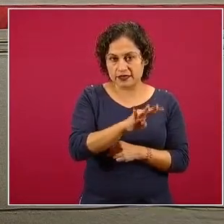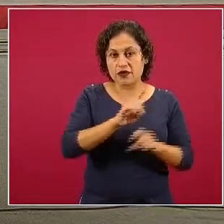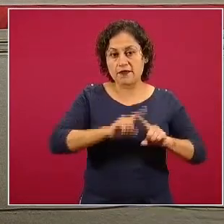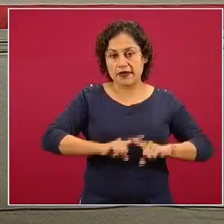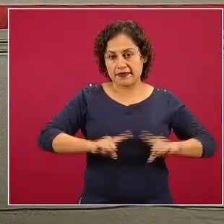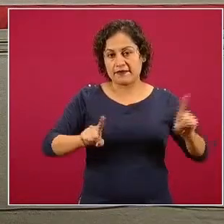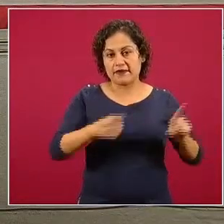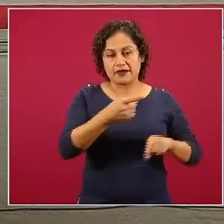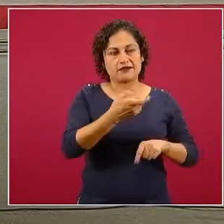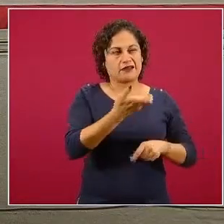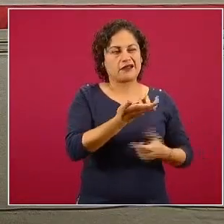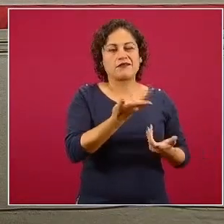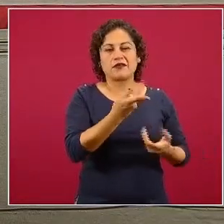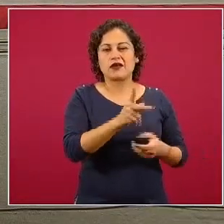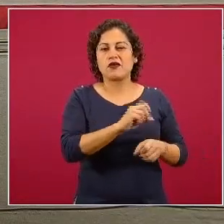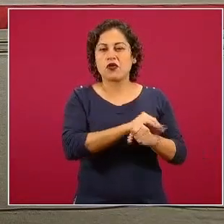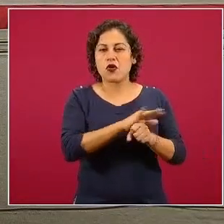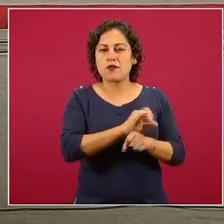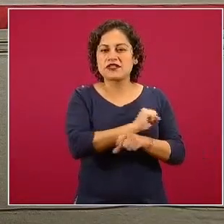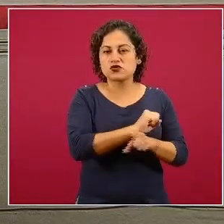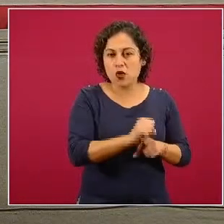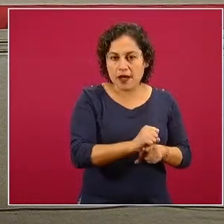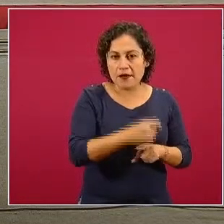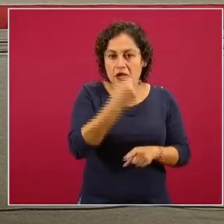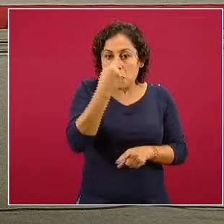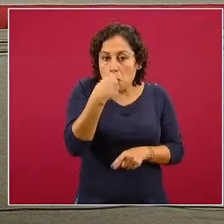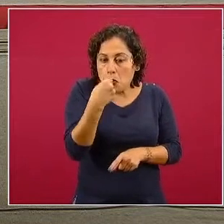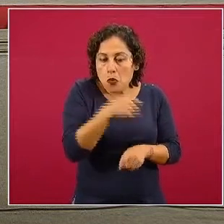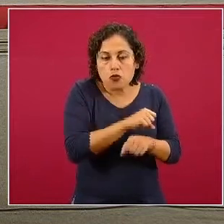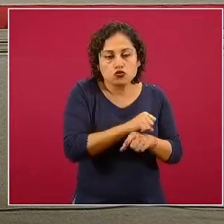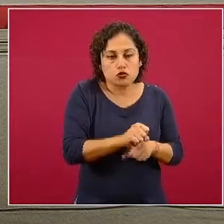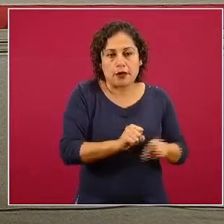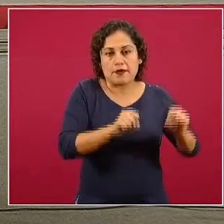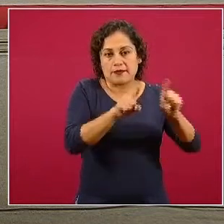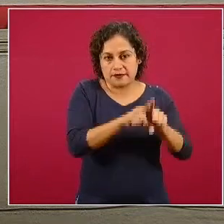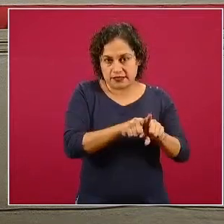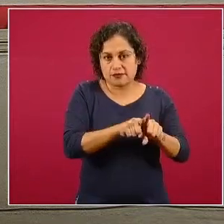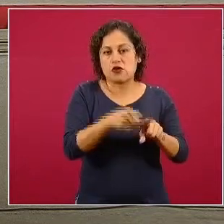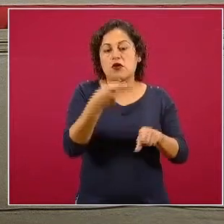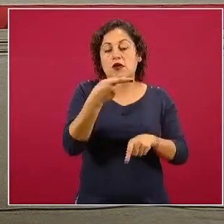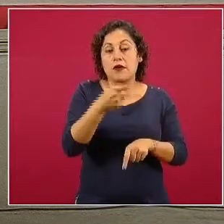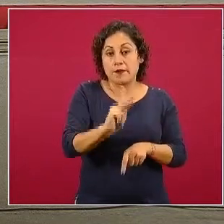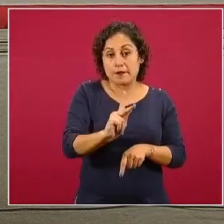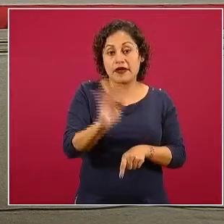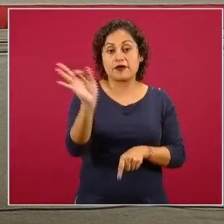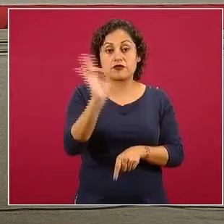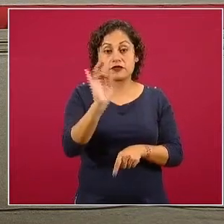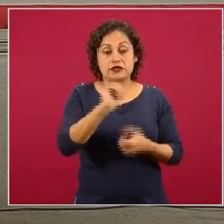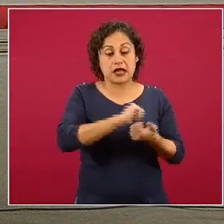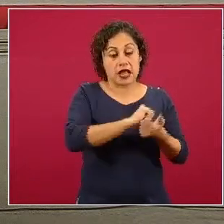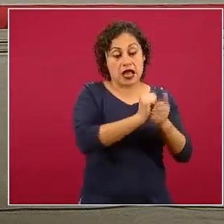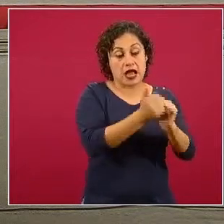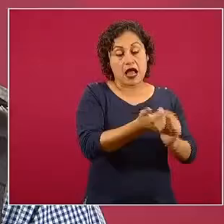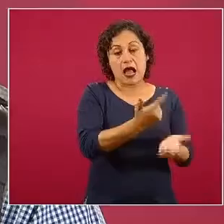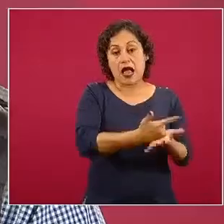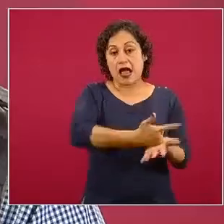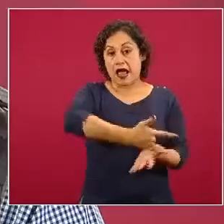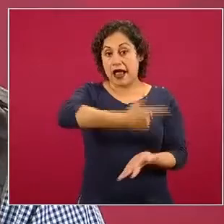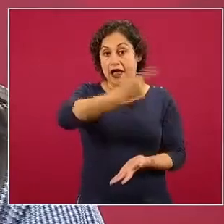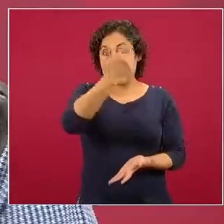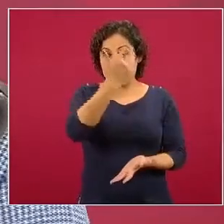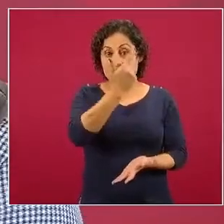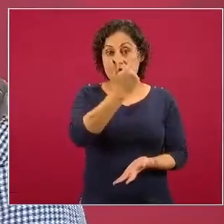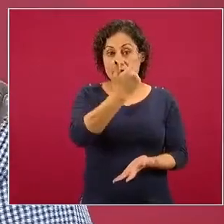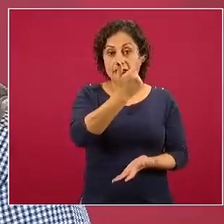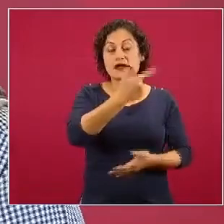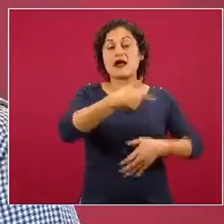de COVID-19. Pero cuando hablamos ya de un COVID-19 que evoluciona a una enfermedad grave, que evoluciona con signos y síntomas